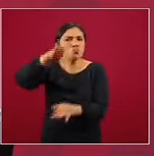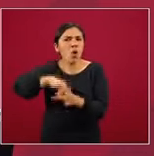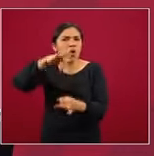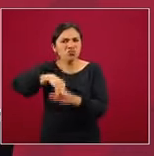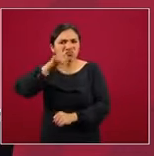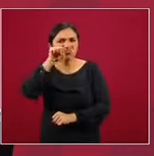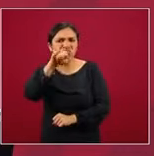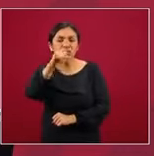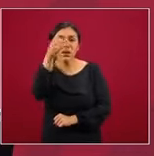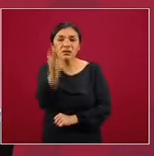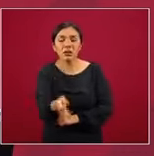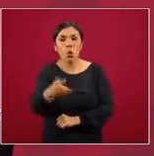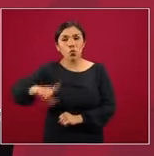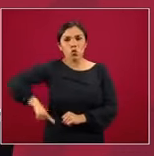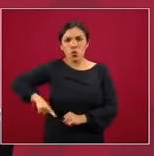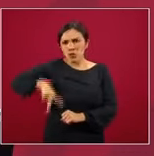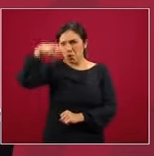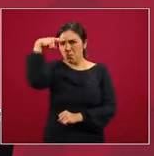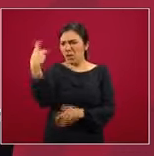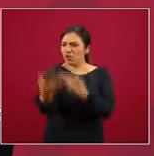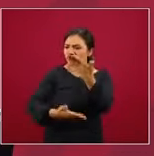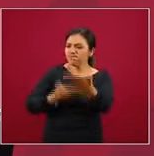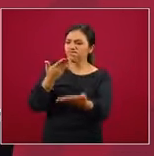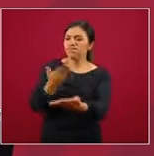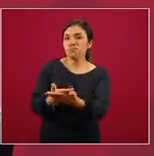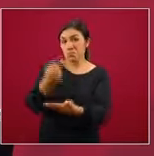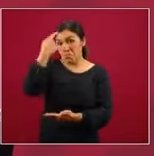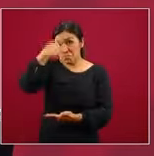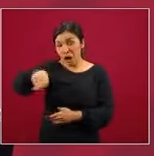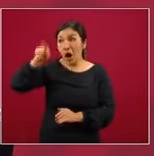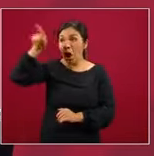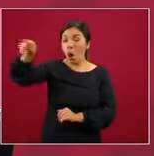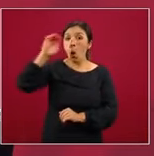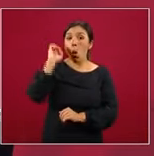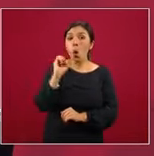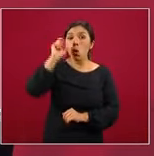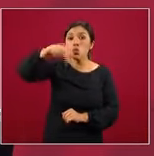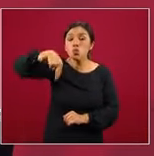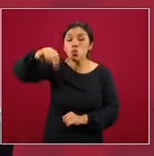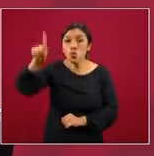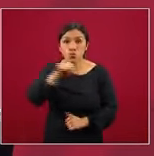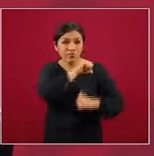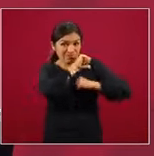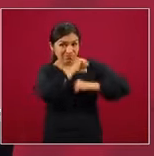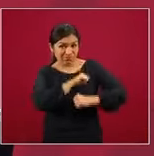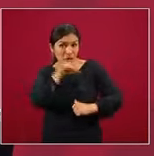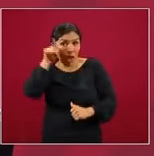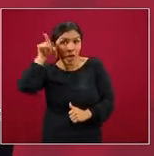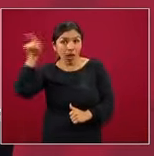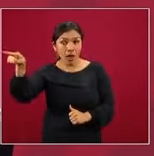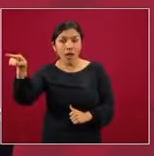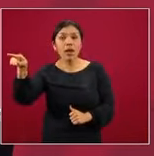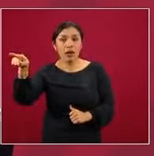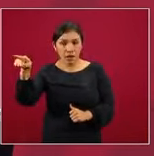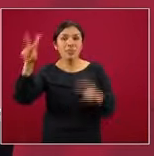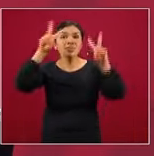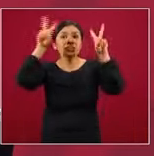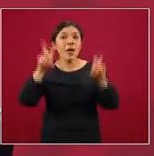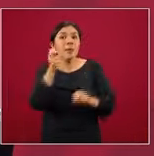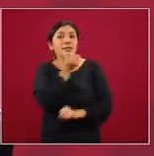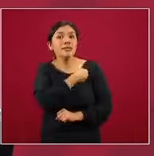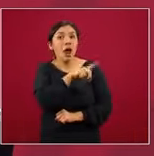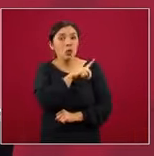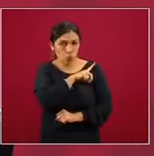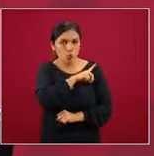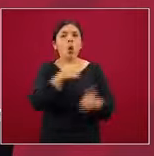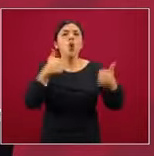mayoría, una propuesta del Gobierno de México de que la Organización de las Naciones Unidas, y en el tema de salud